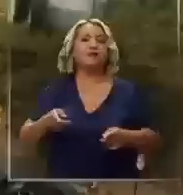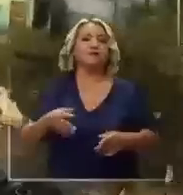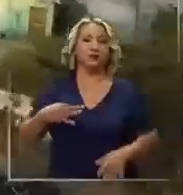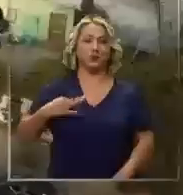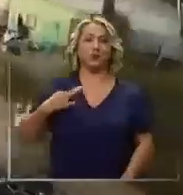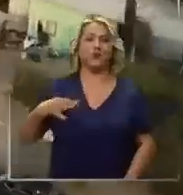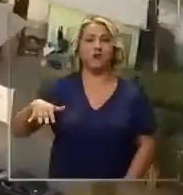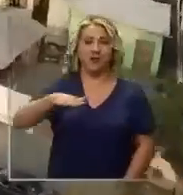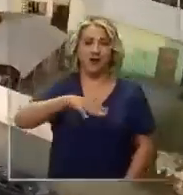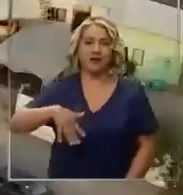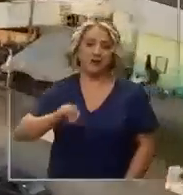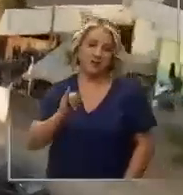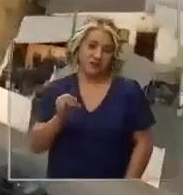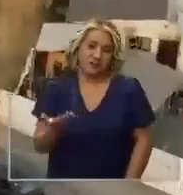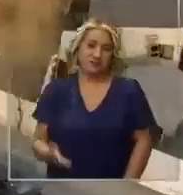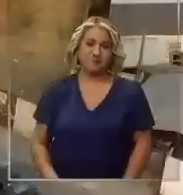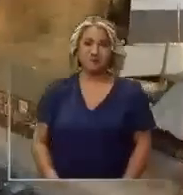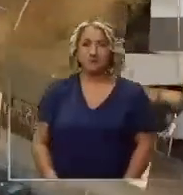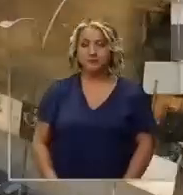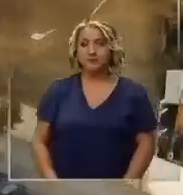ciudadanía.